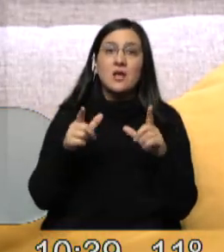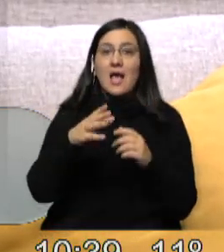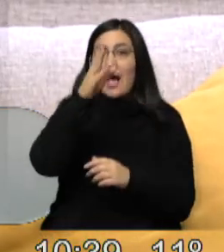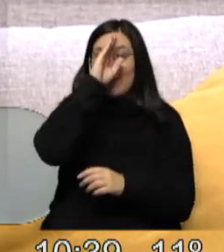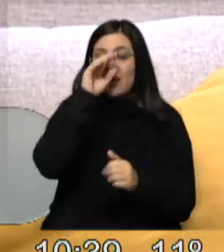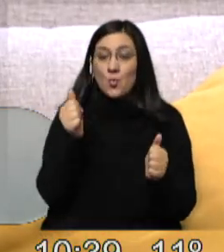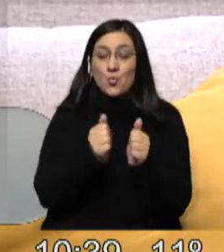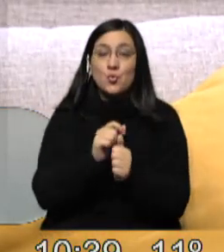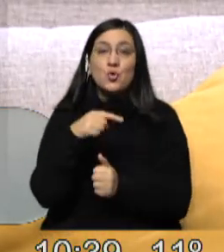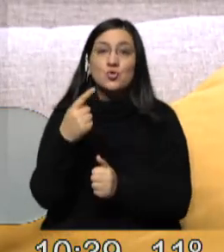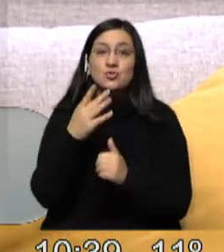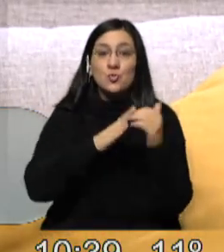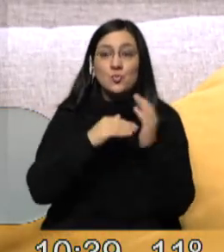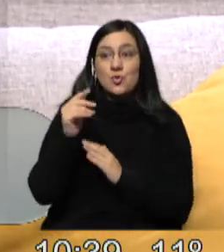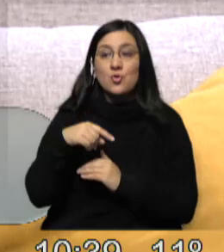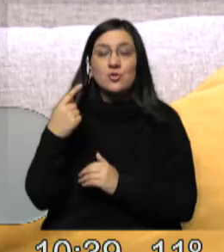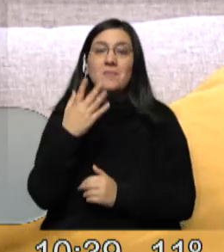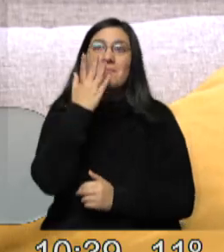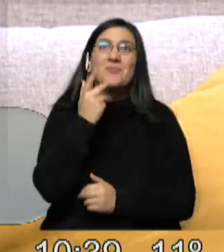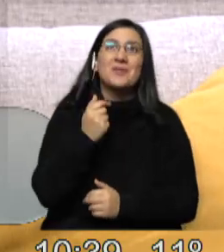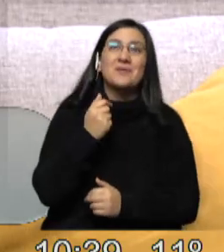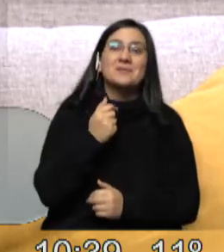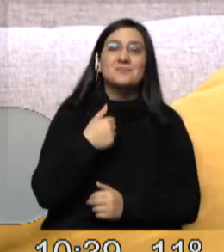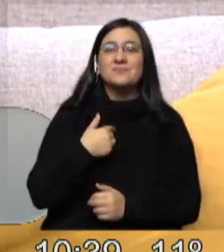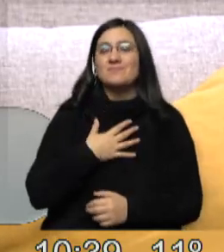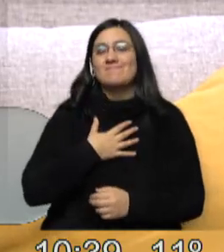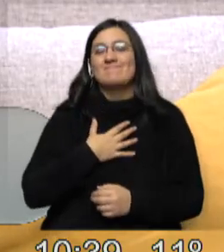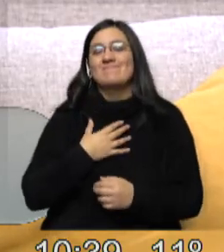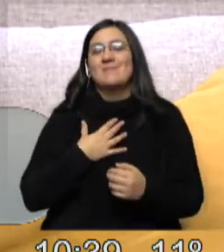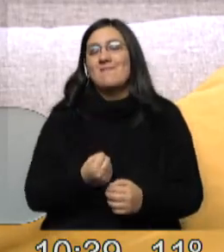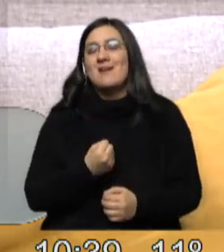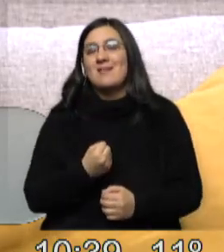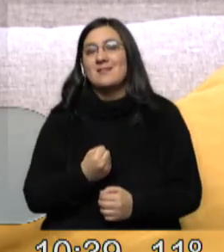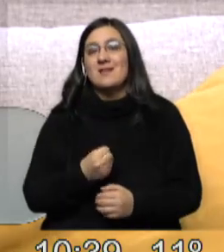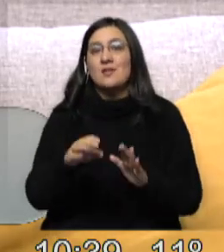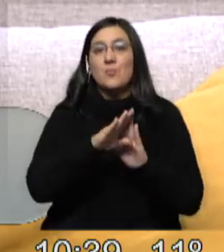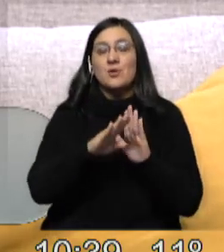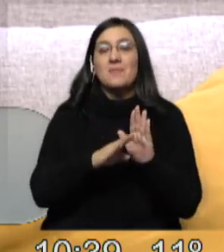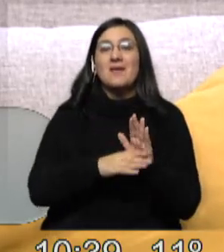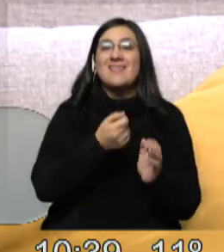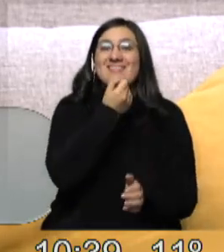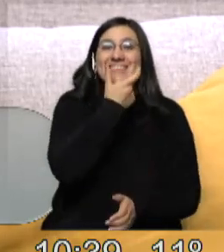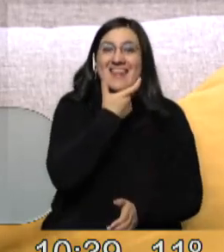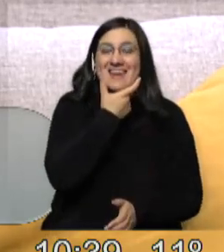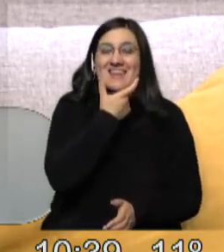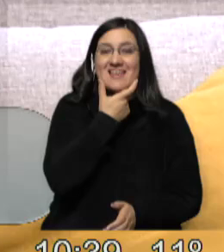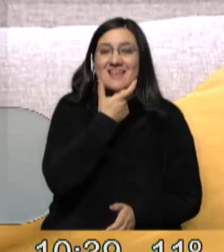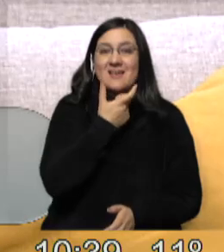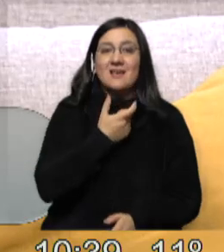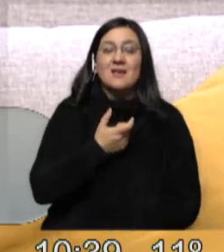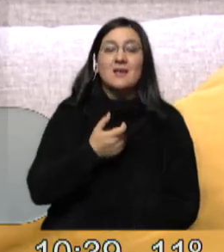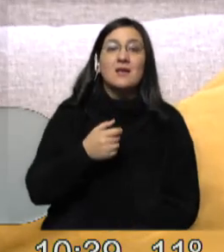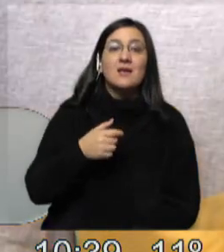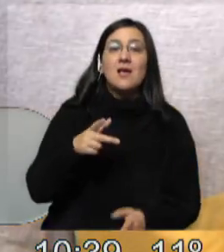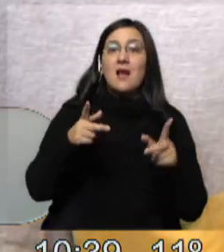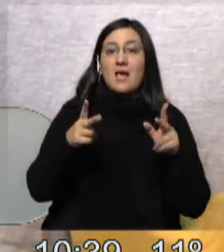con otros y el construir con otros. A mí me gustaba mucho, que fui fanática de los programas de Tinelli, en aquellas épocas divinas